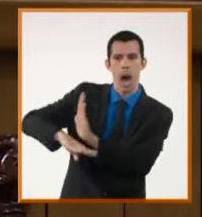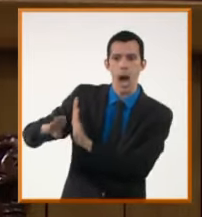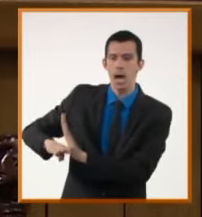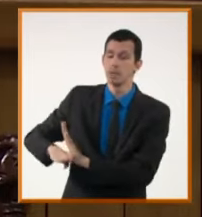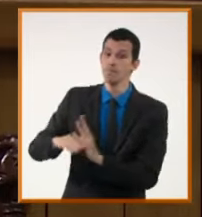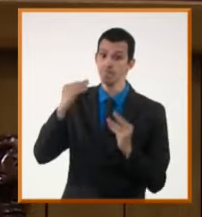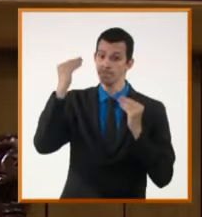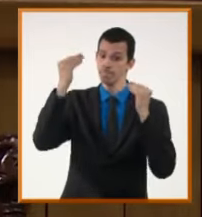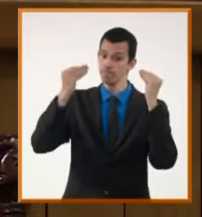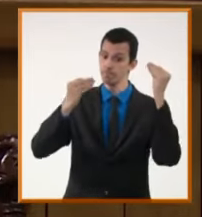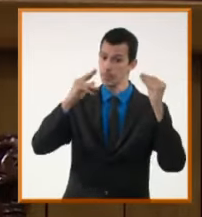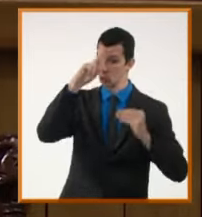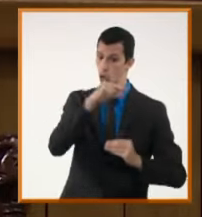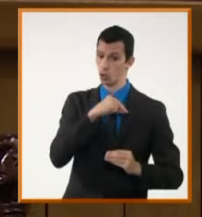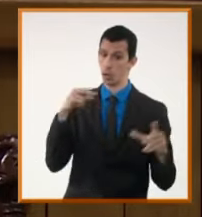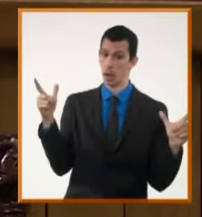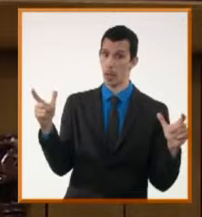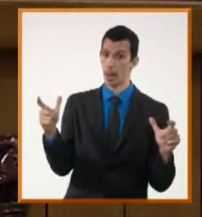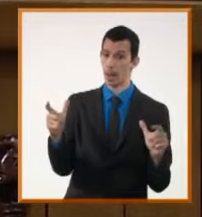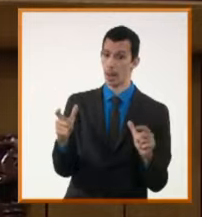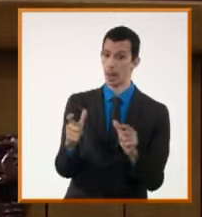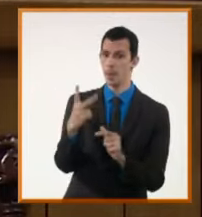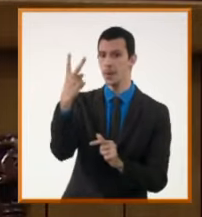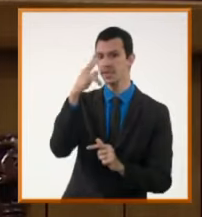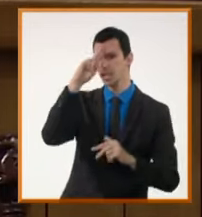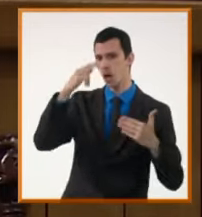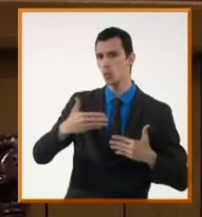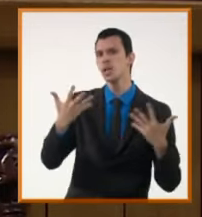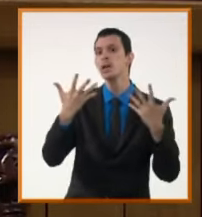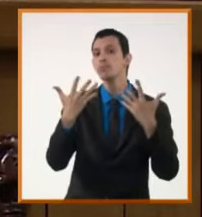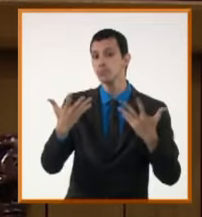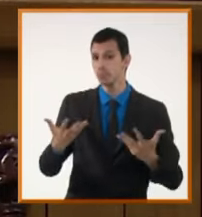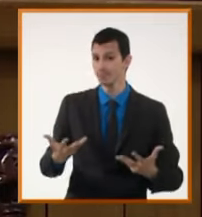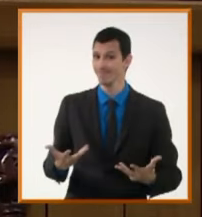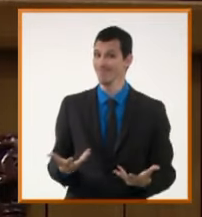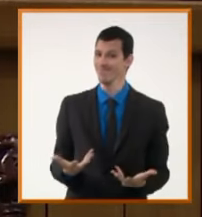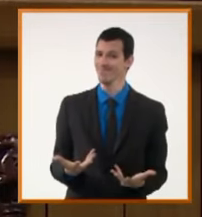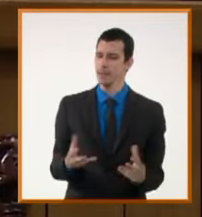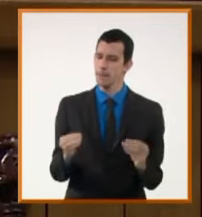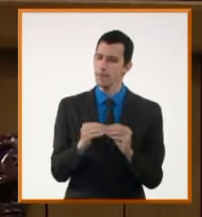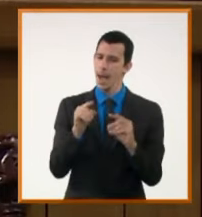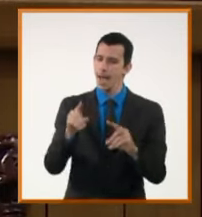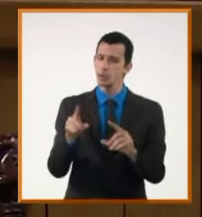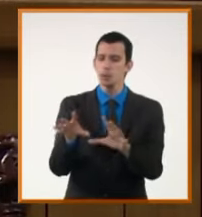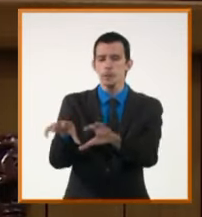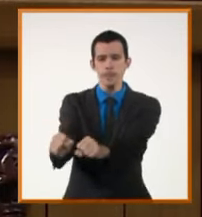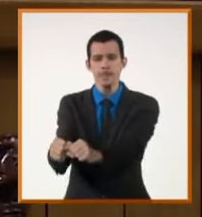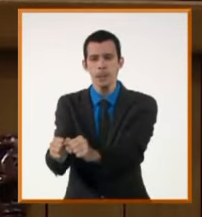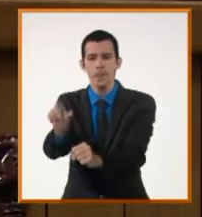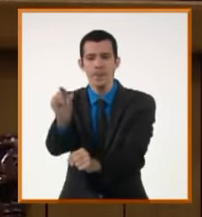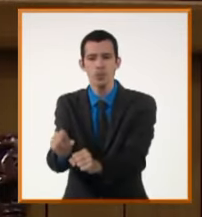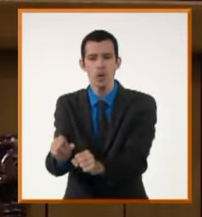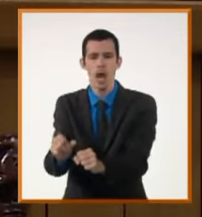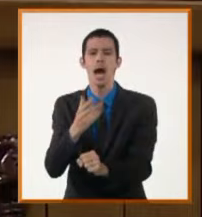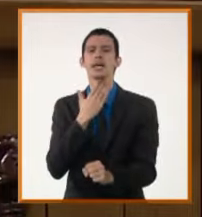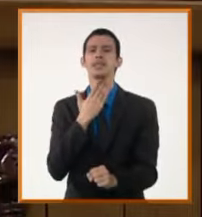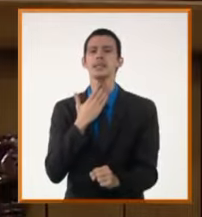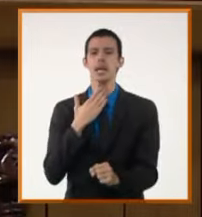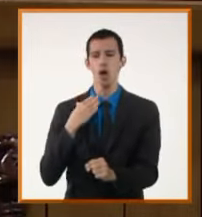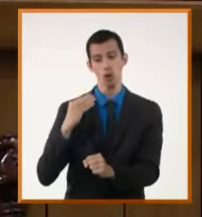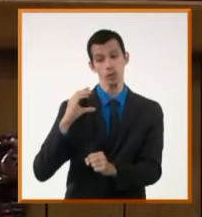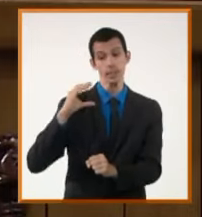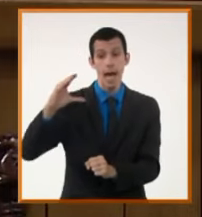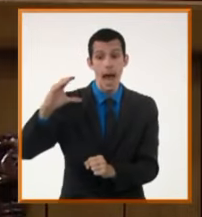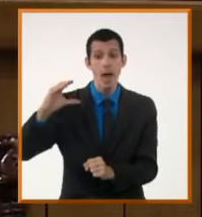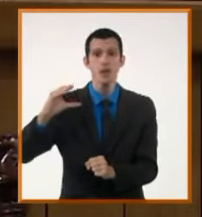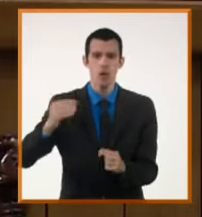los más perjudicados hoy en día, los salarios más bajos. Tenemos que aplicar y hay previsto un grupo de medidas para estimular la permanencia